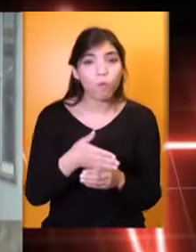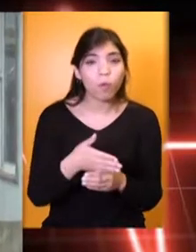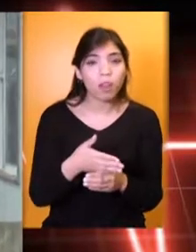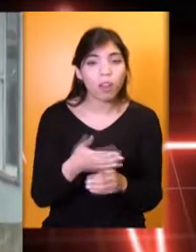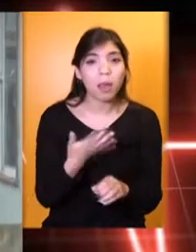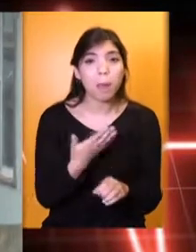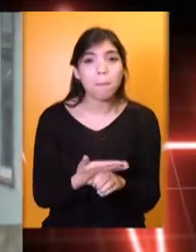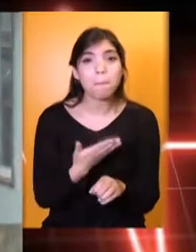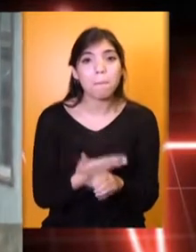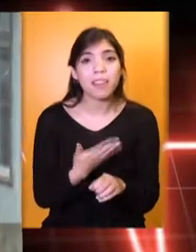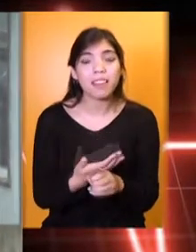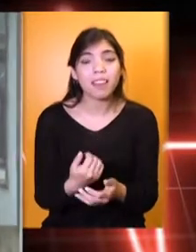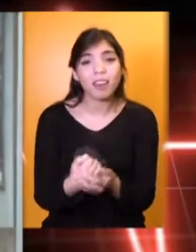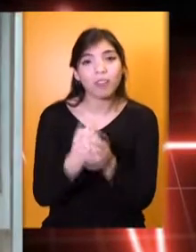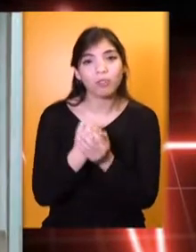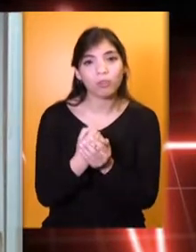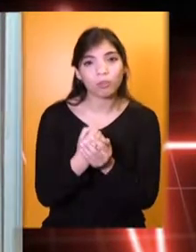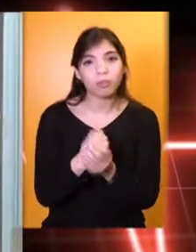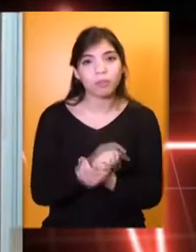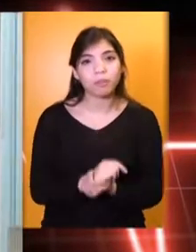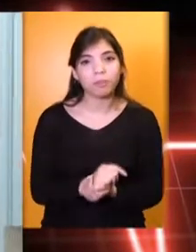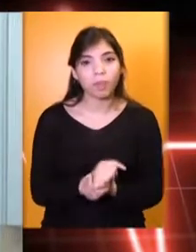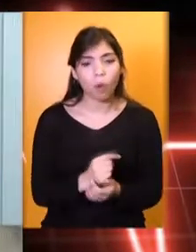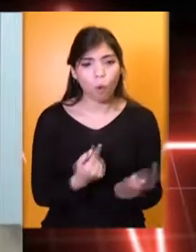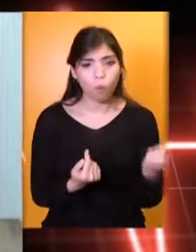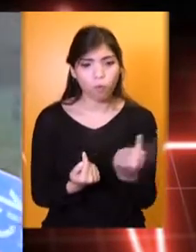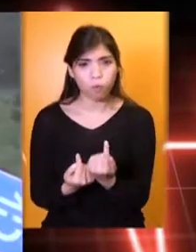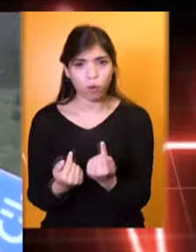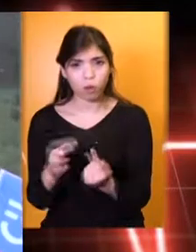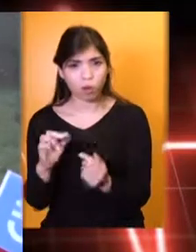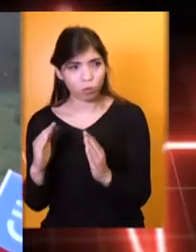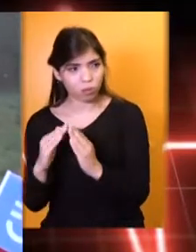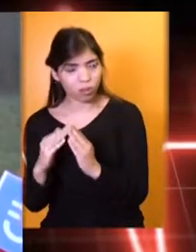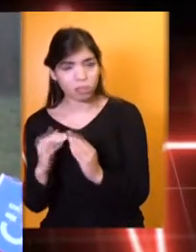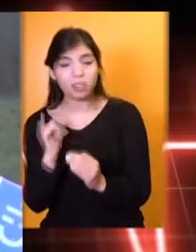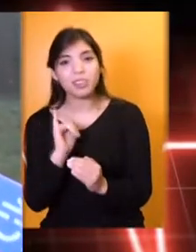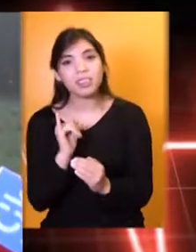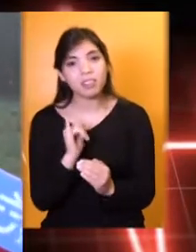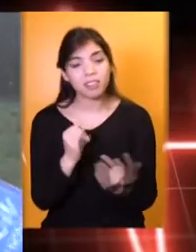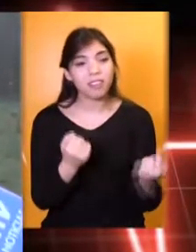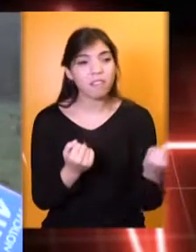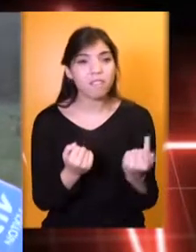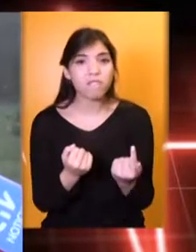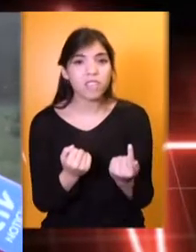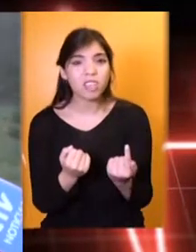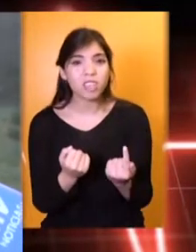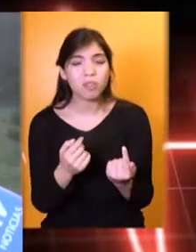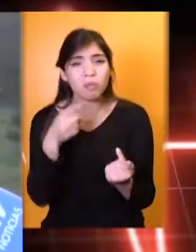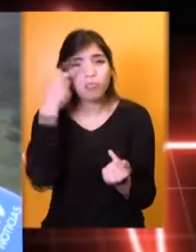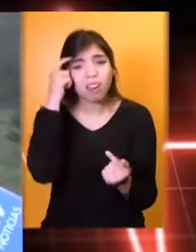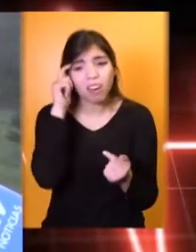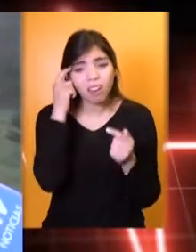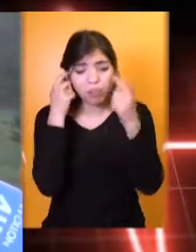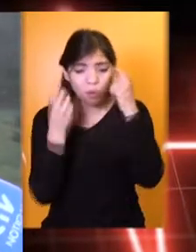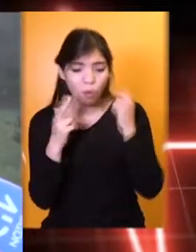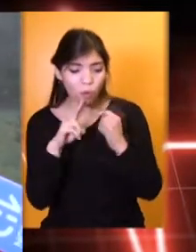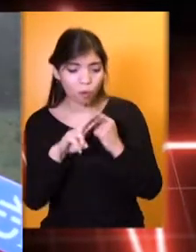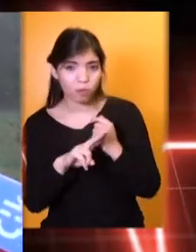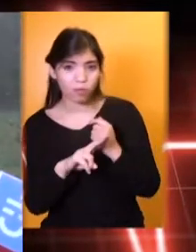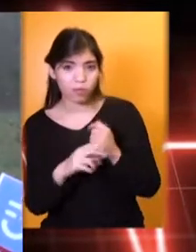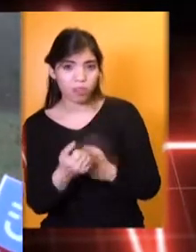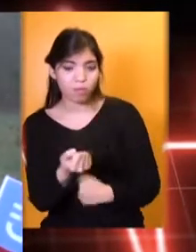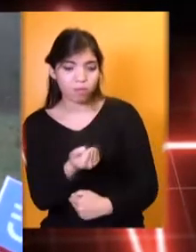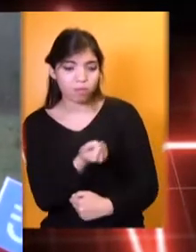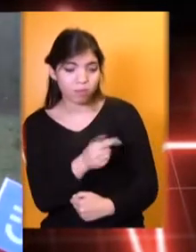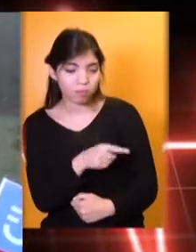auxilio. Él salió a la casa él llegó a la casa de usted. ¿Cómo fue eso? Llegó como pudo, arrastrándose con una estocada, me parece, cerca